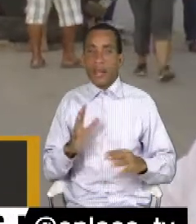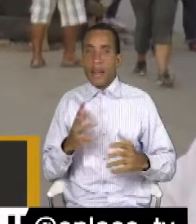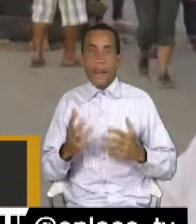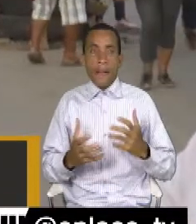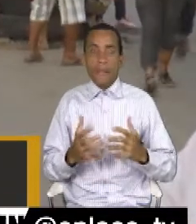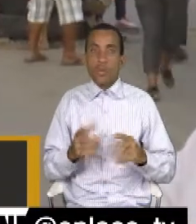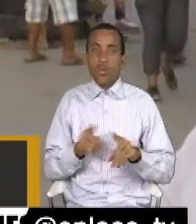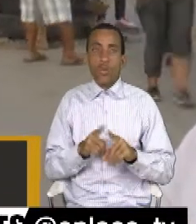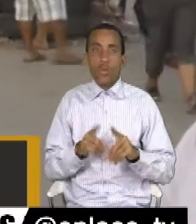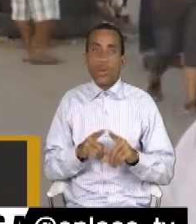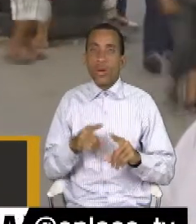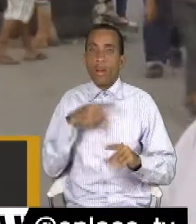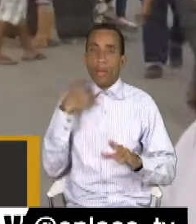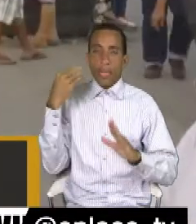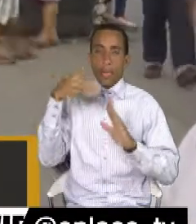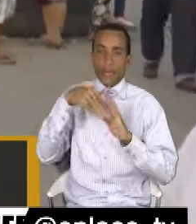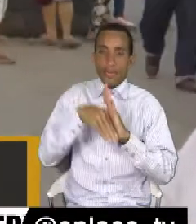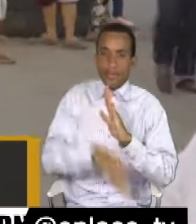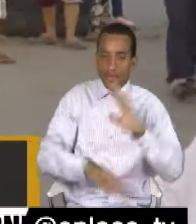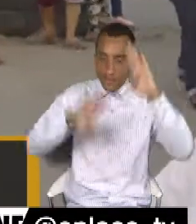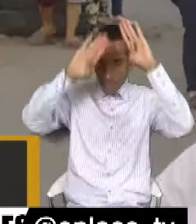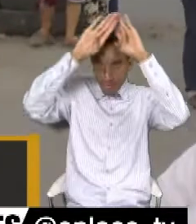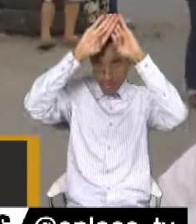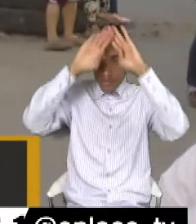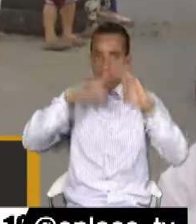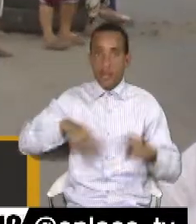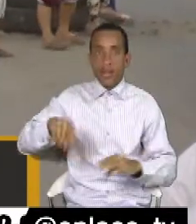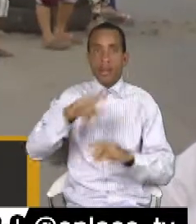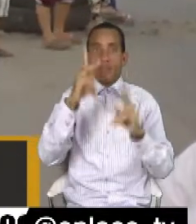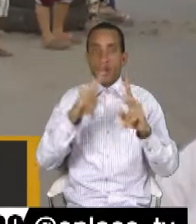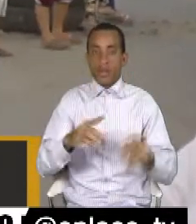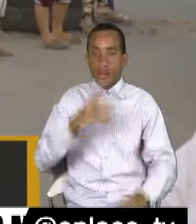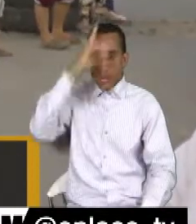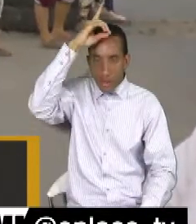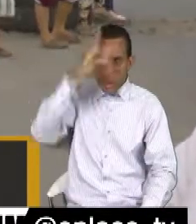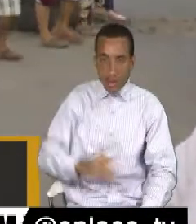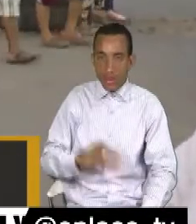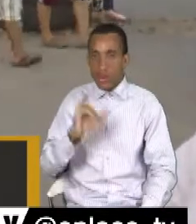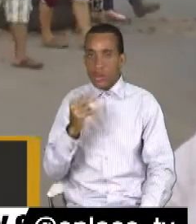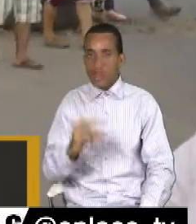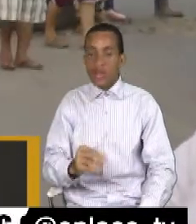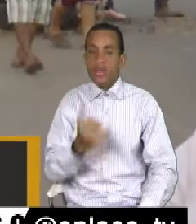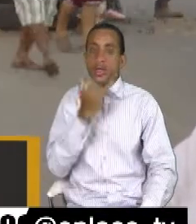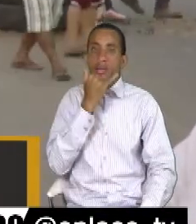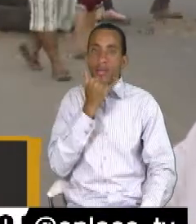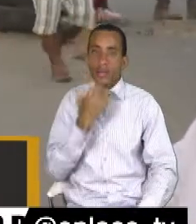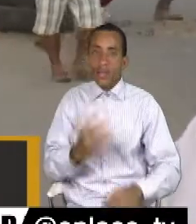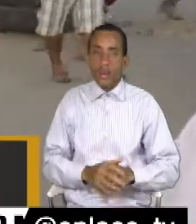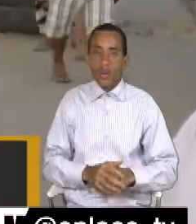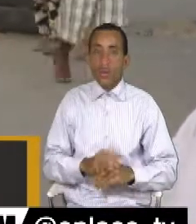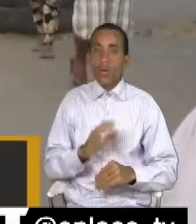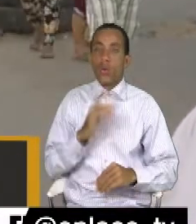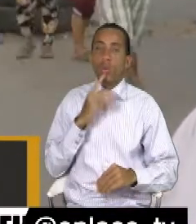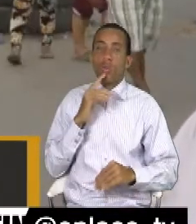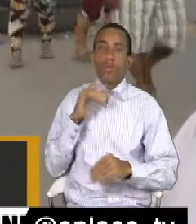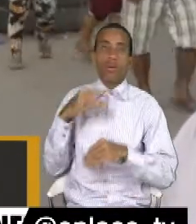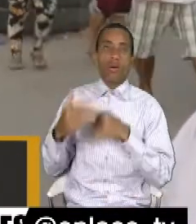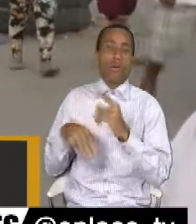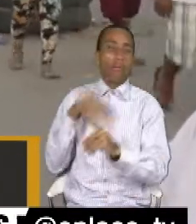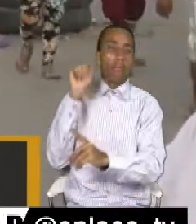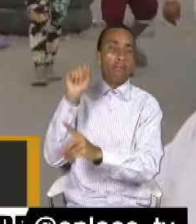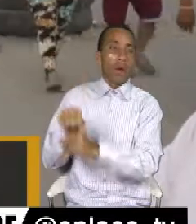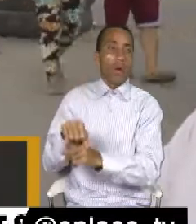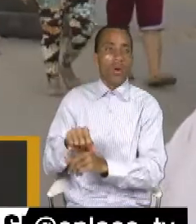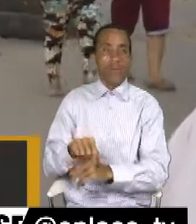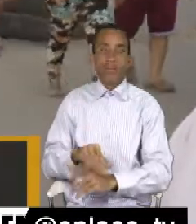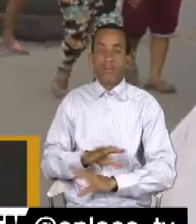este corregimiento del centro. Personas con poder de decisión que nos digan qué va a pasar con ese centro. O se queda en el olvido o va